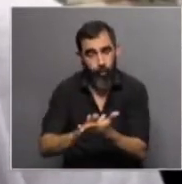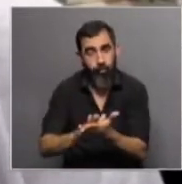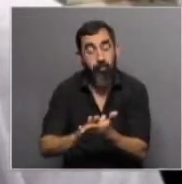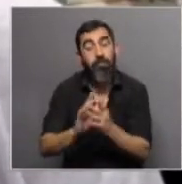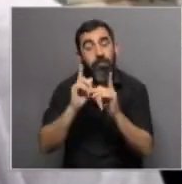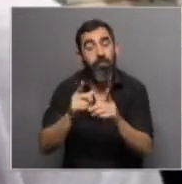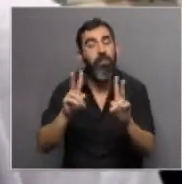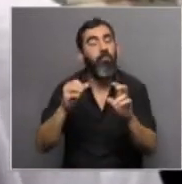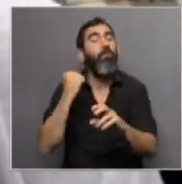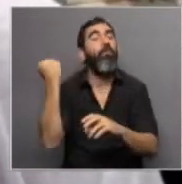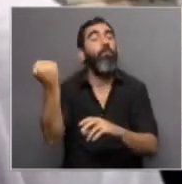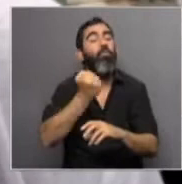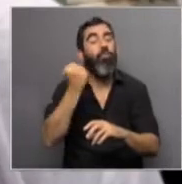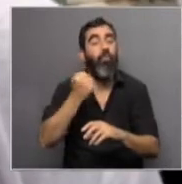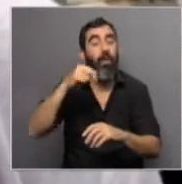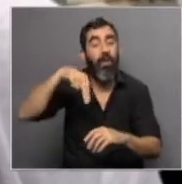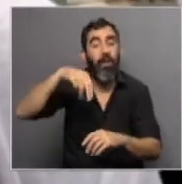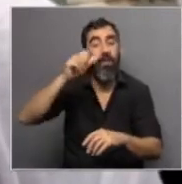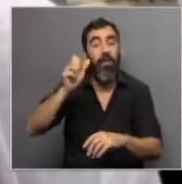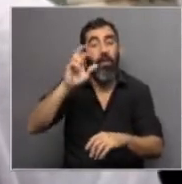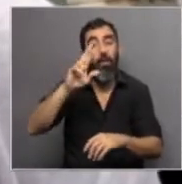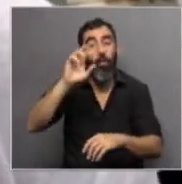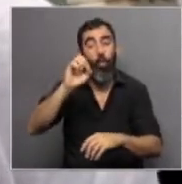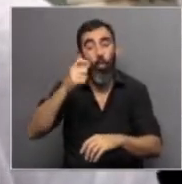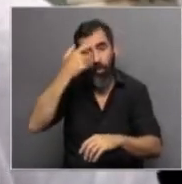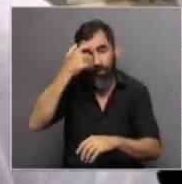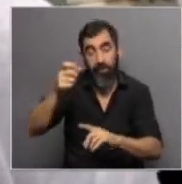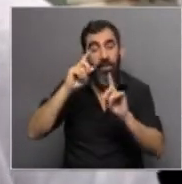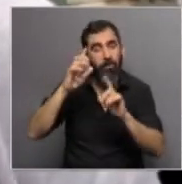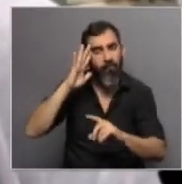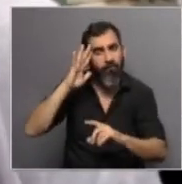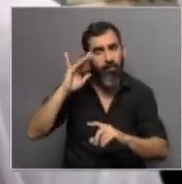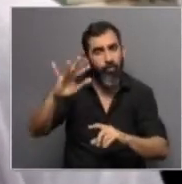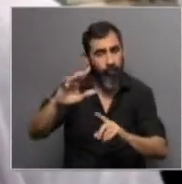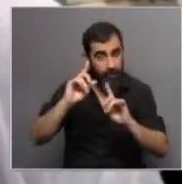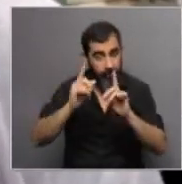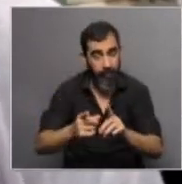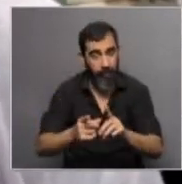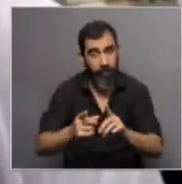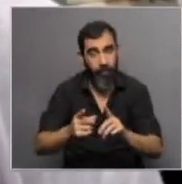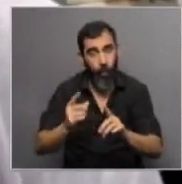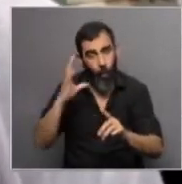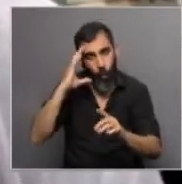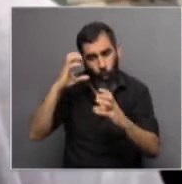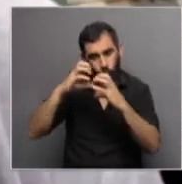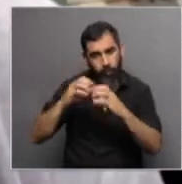tema central en las neurociencias, incluso en la filosofía, que tiene que ver con la